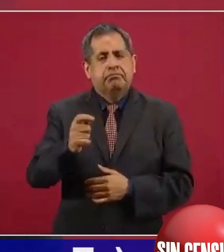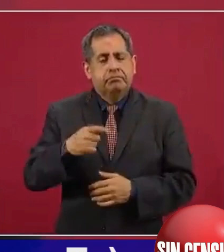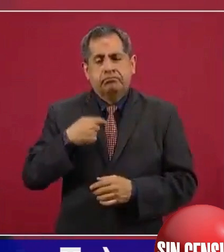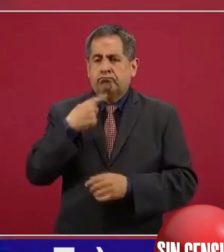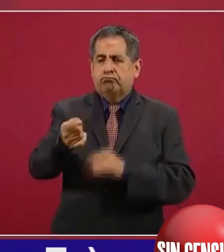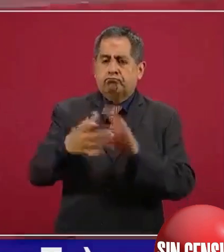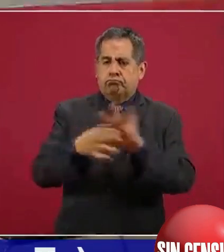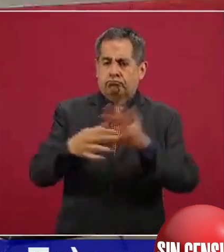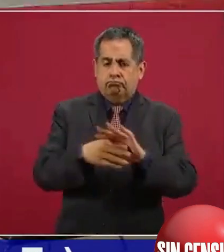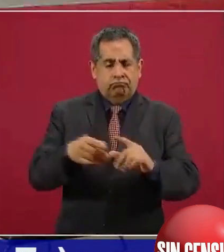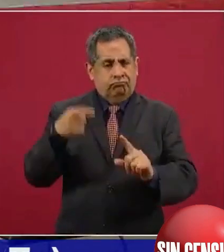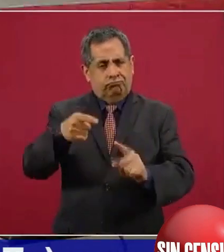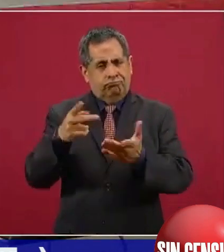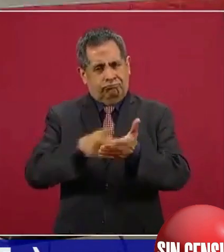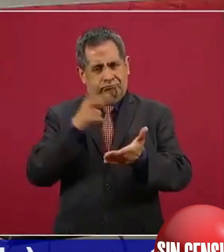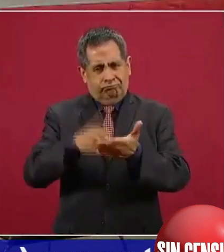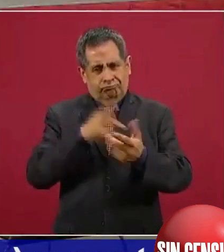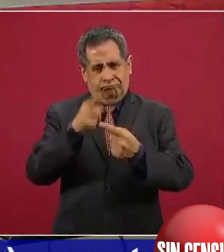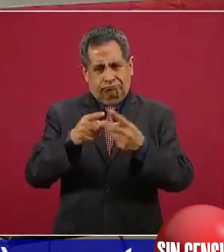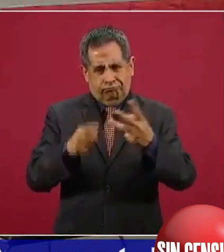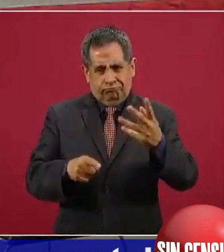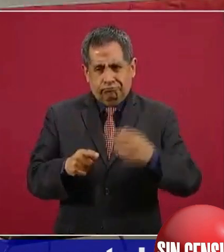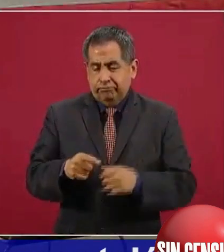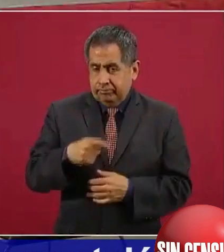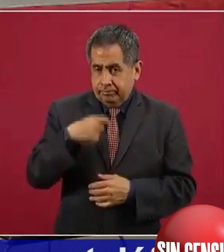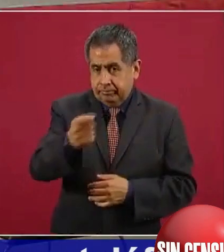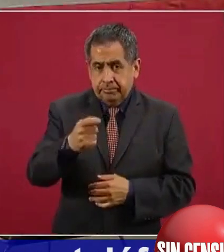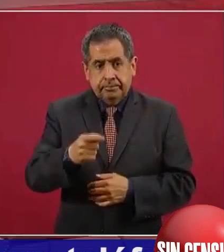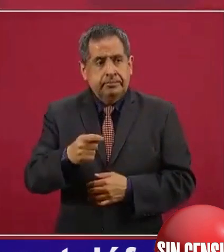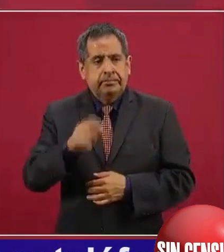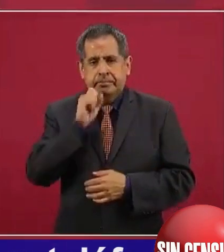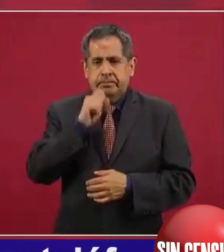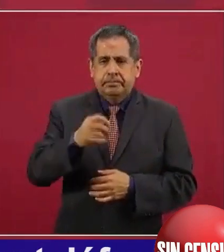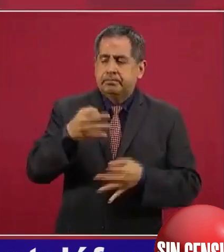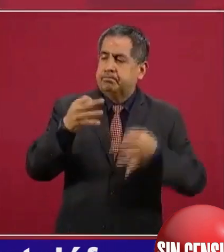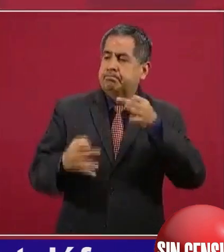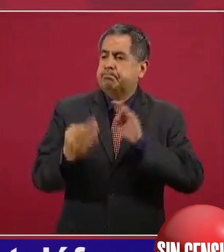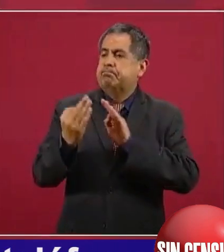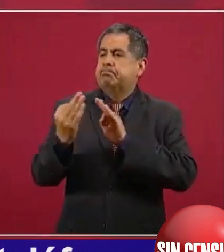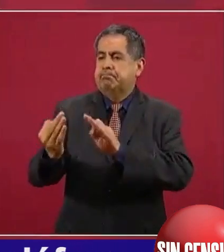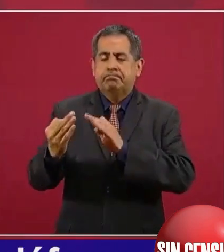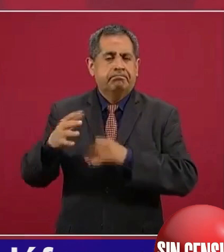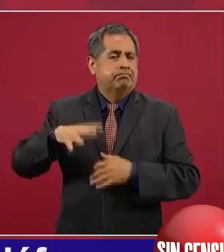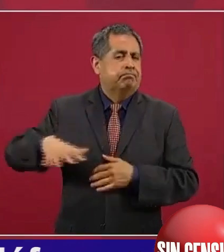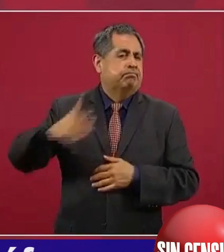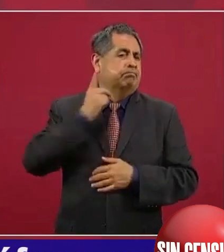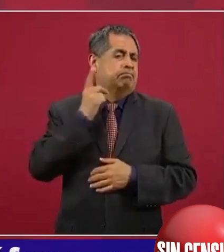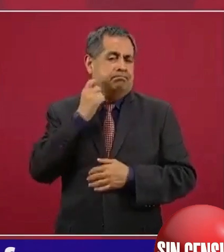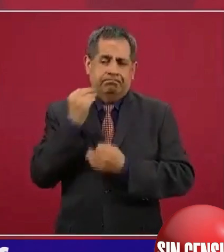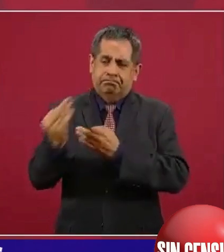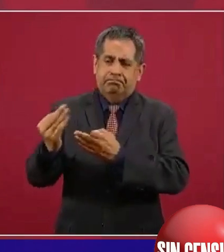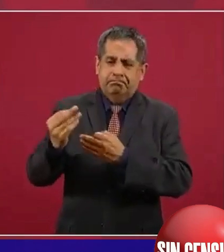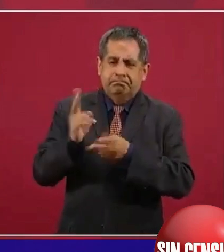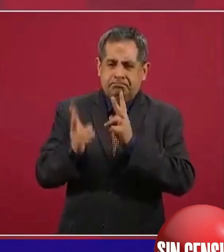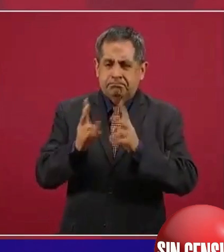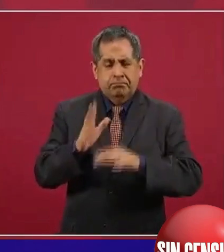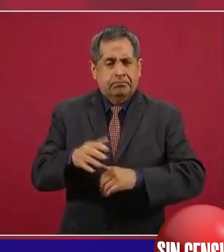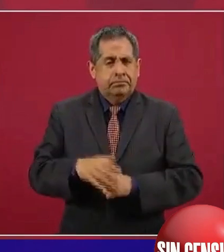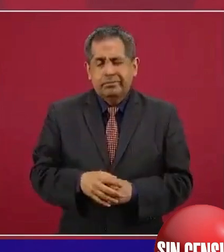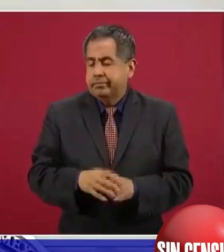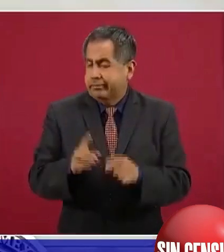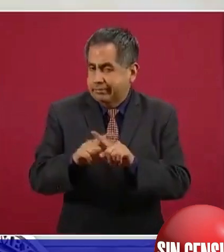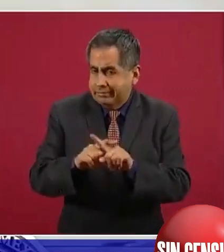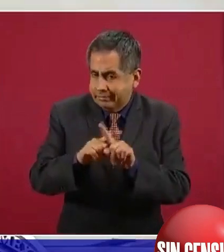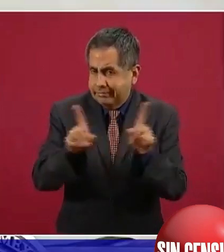comentar algo que lo hemos dicho varias veces, lo hemos dicho incluso en las comparecencias ante los cuerpos legislativos. Hay una gran